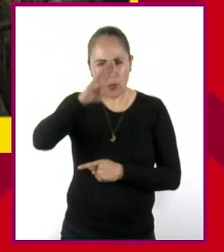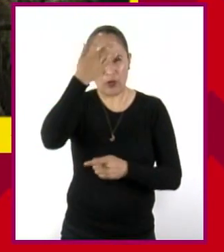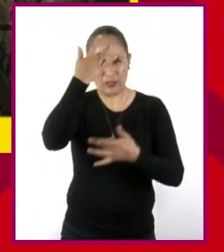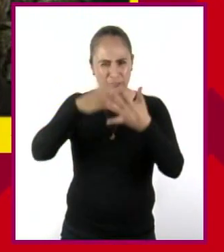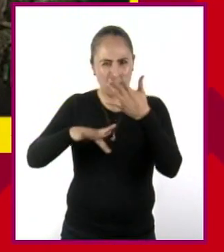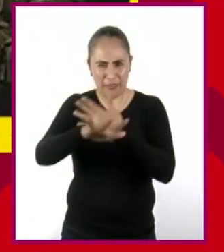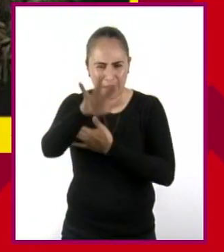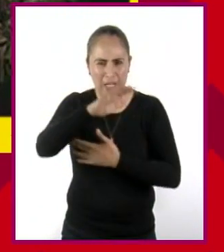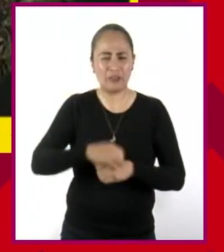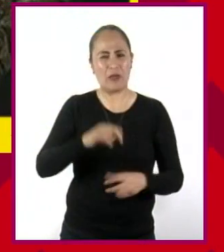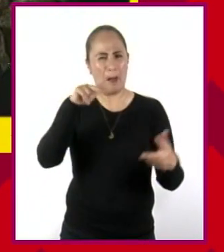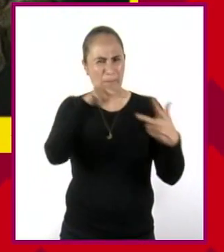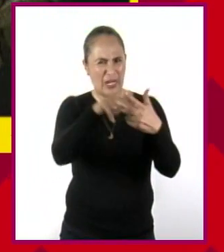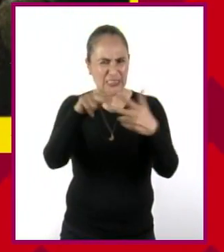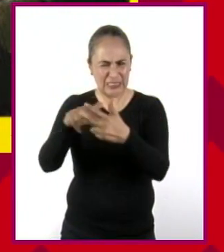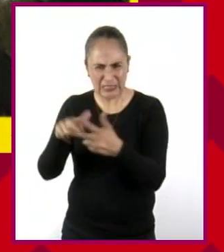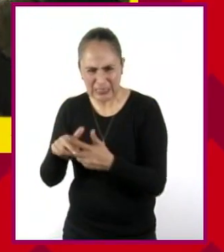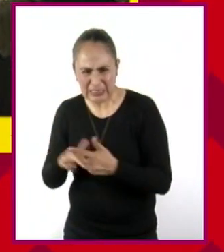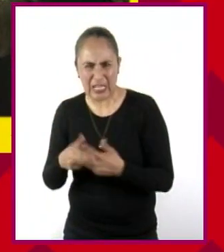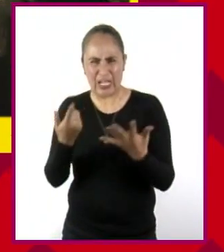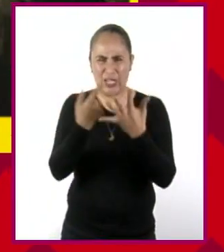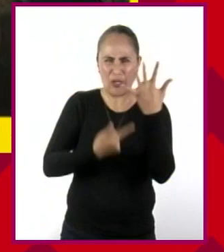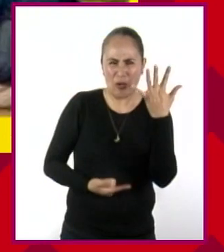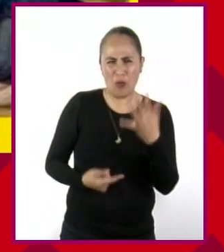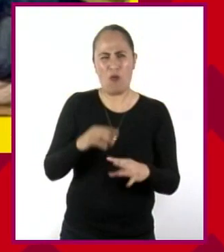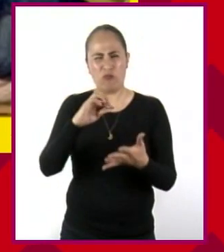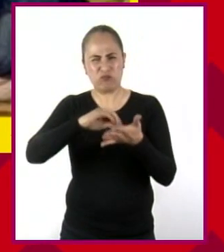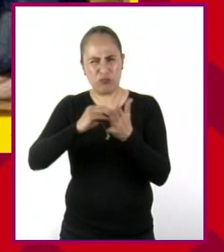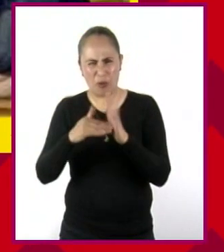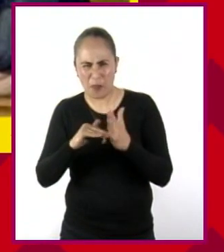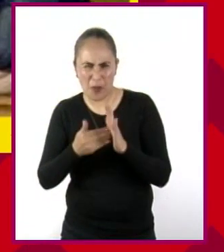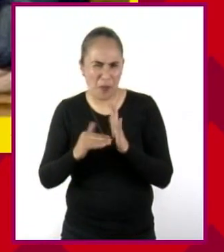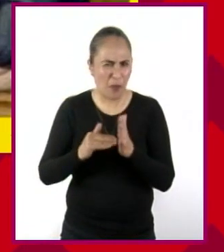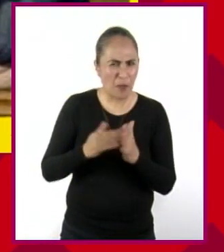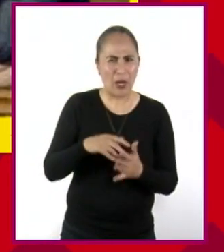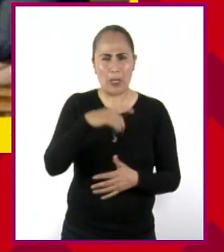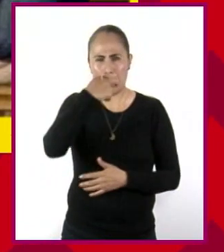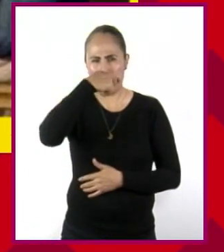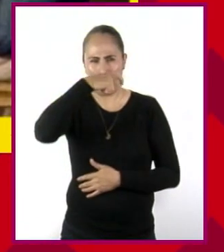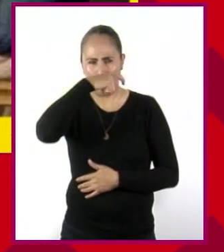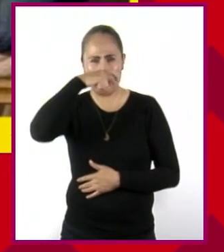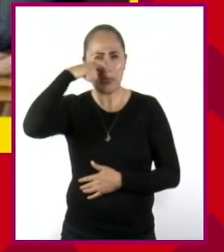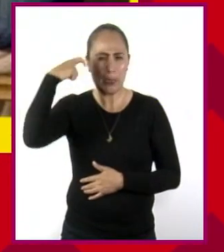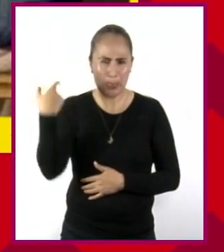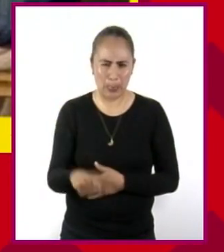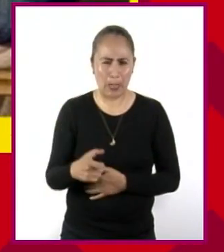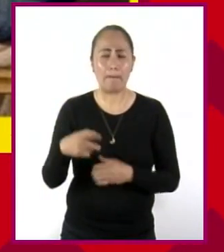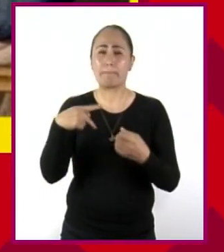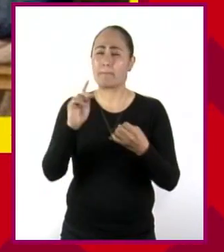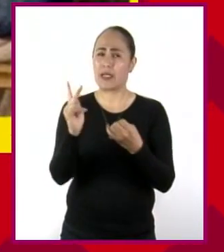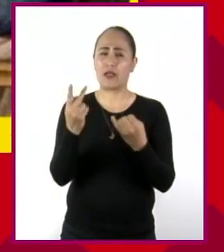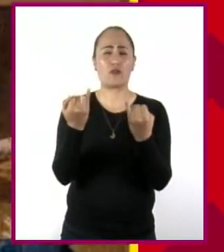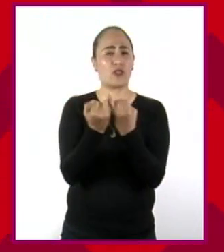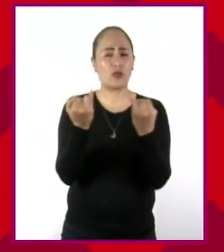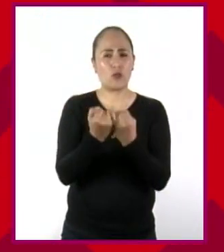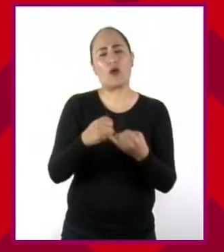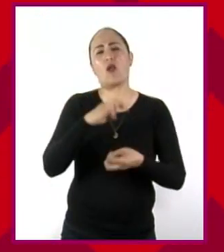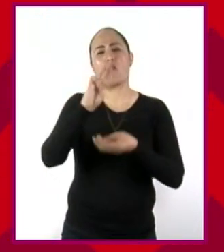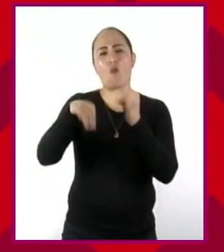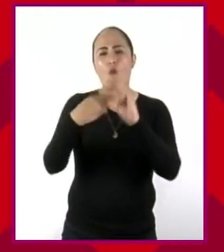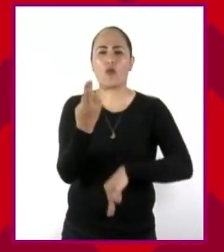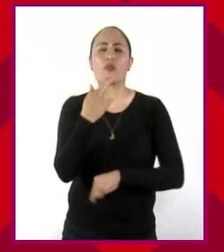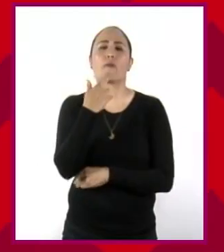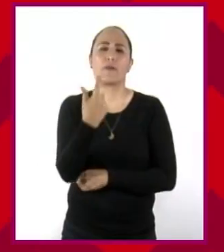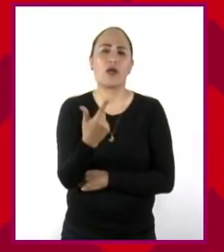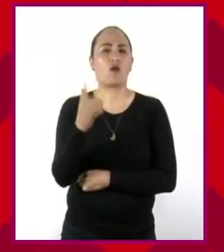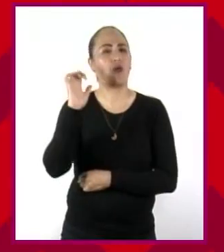aparecen asesinatos, intrigas y ambición, pero también la esperanza de un mundo mejor. En el